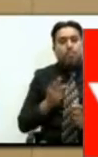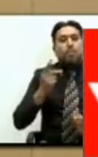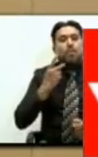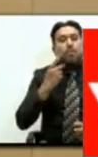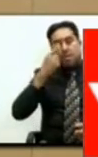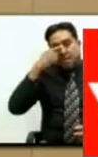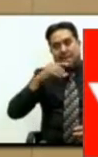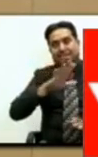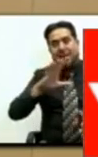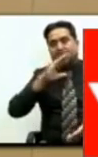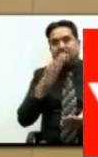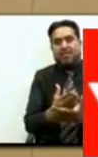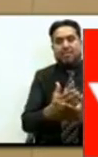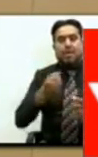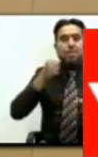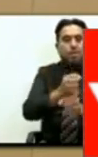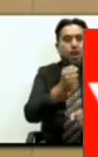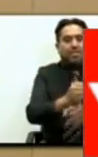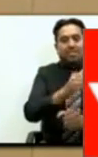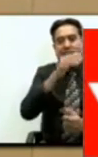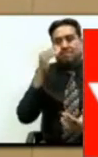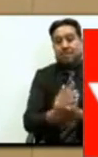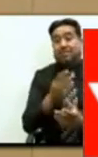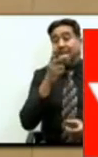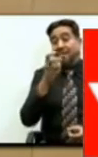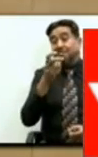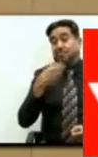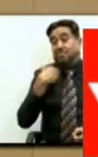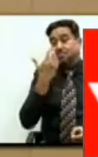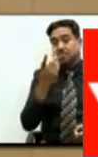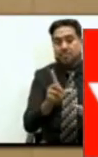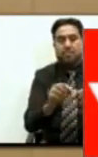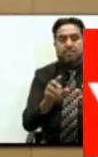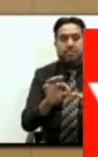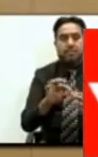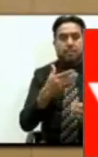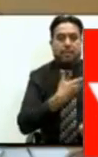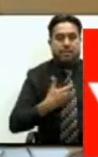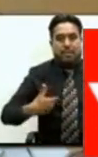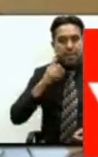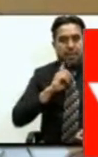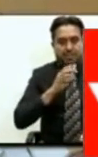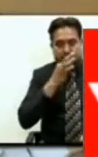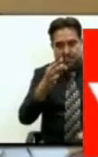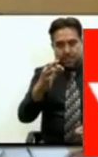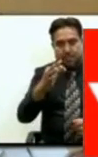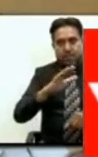actos se reprueben y que no vuelvan a suceder es cuánto presidenta gracias diputada